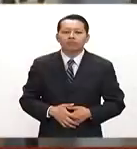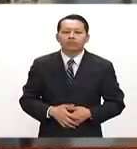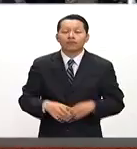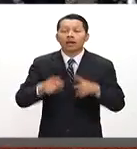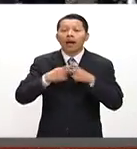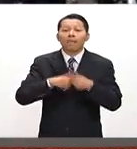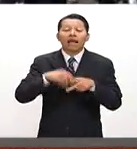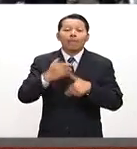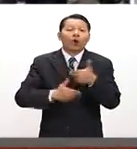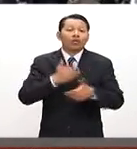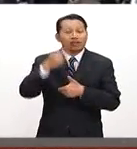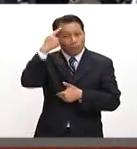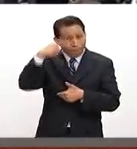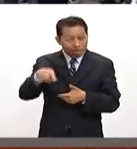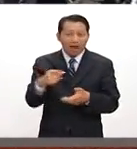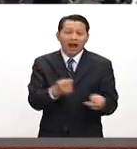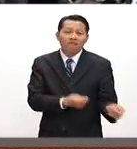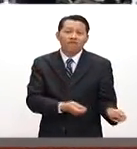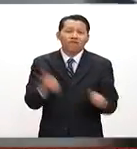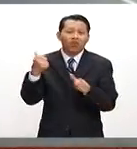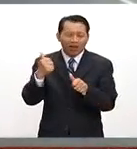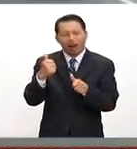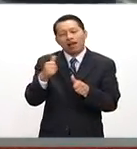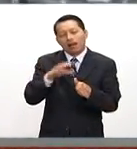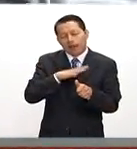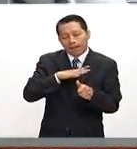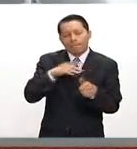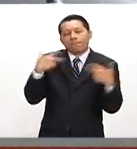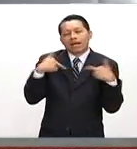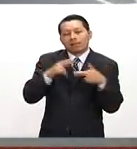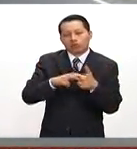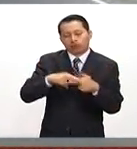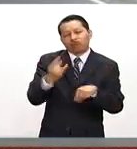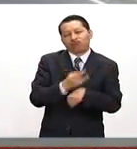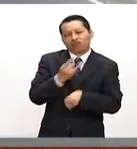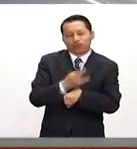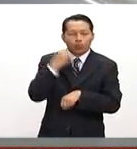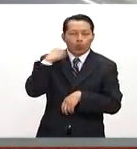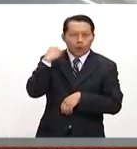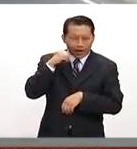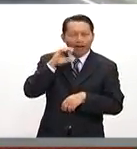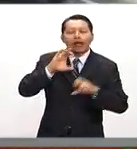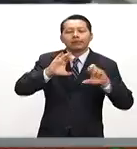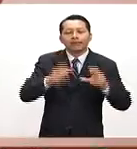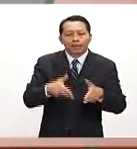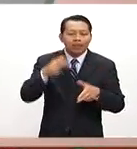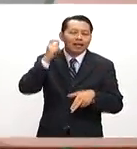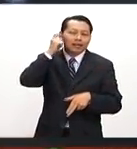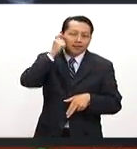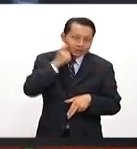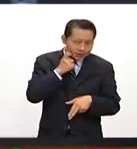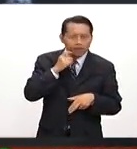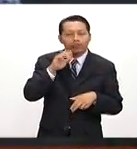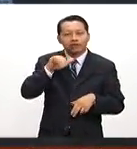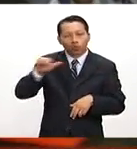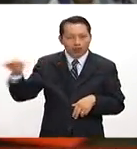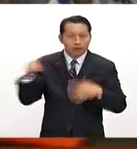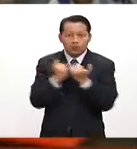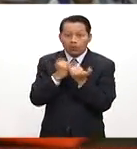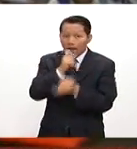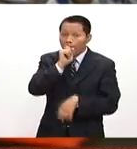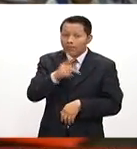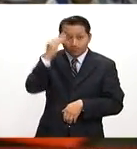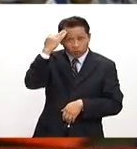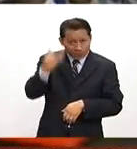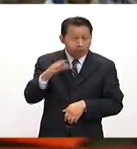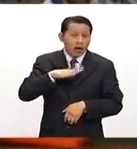Inicia proceso para despedir a casi 2.000 maestros por faltar a clases en Oaxaca, Chiapas, Michoacán y Guerrero. Al mismo tiempo,